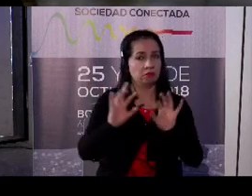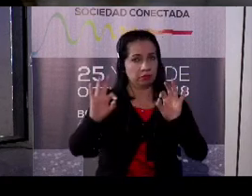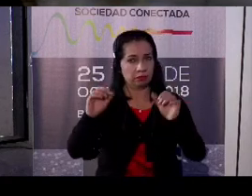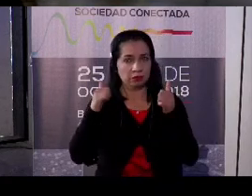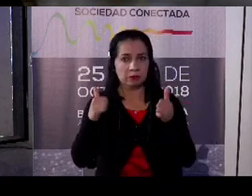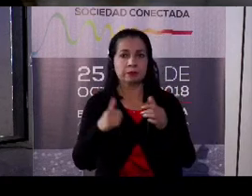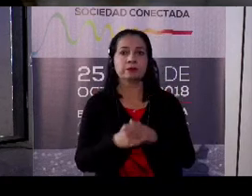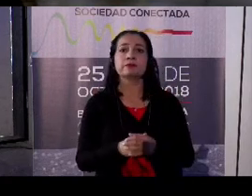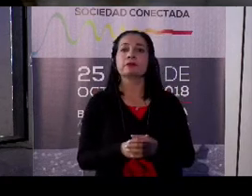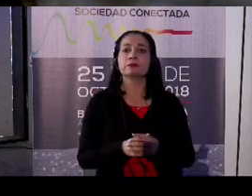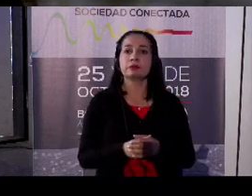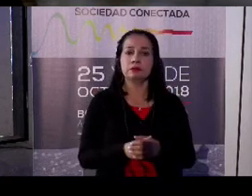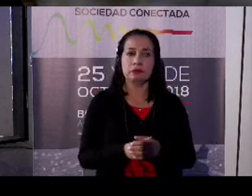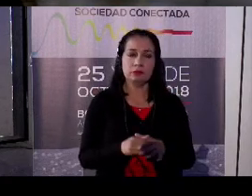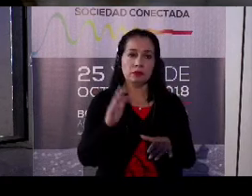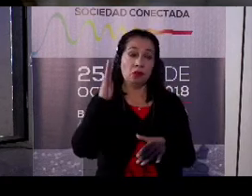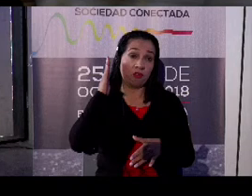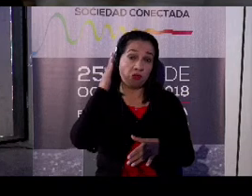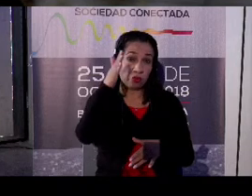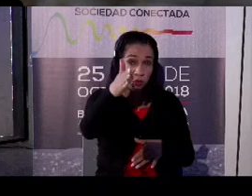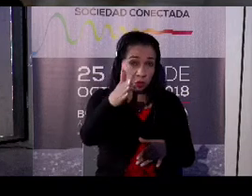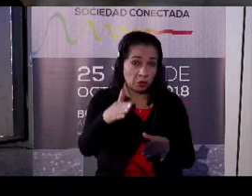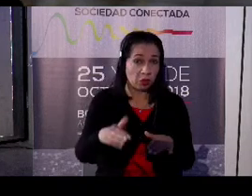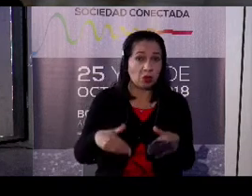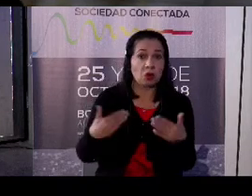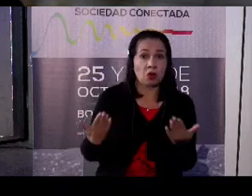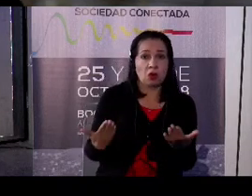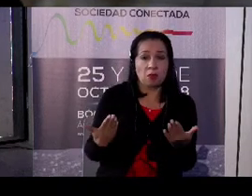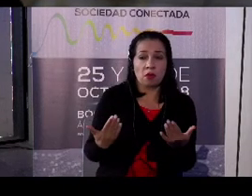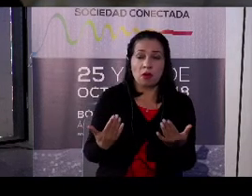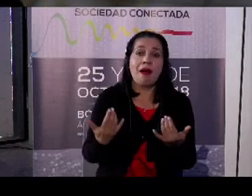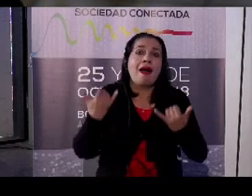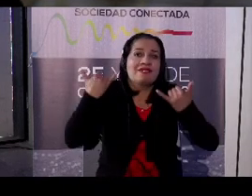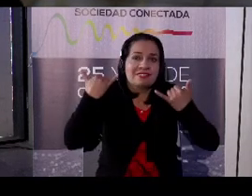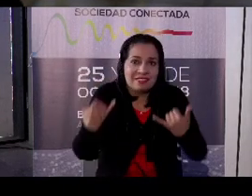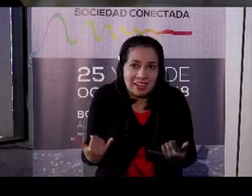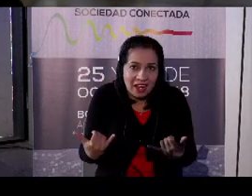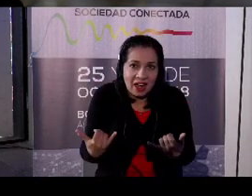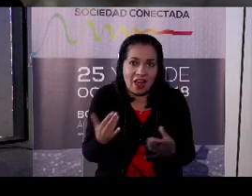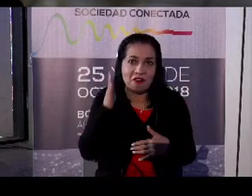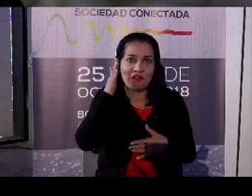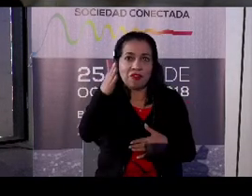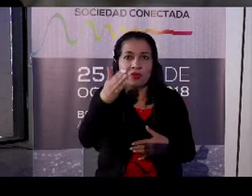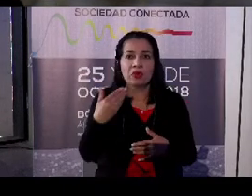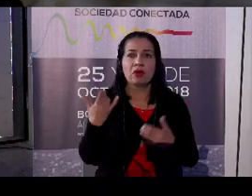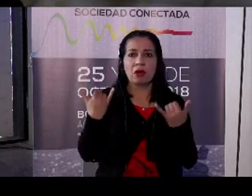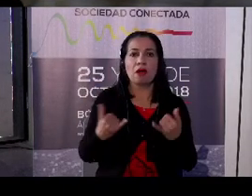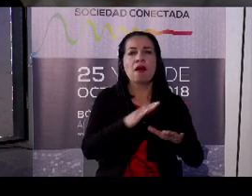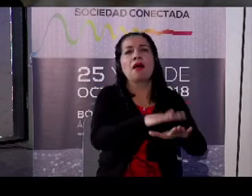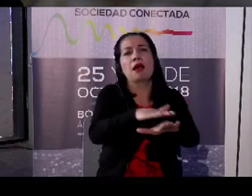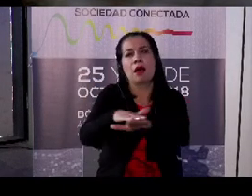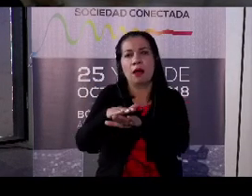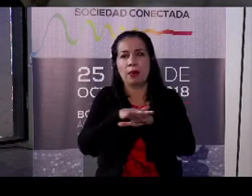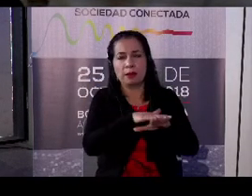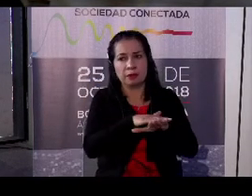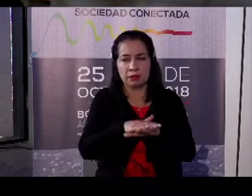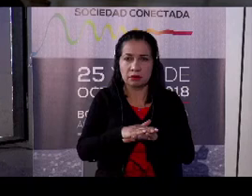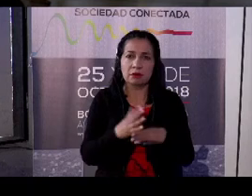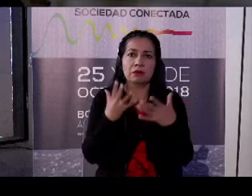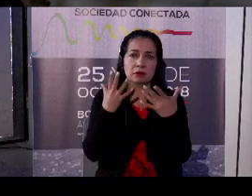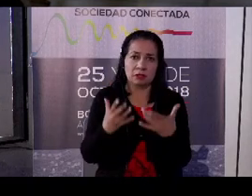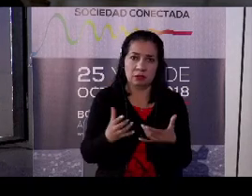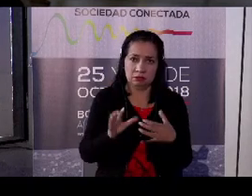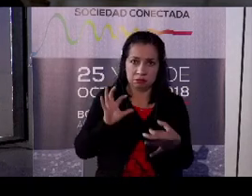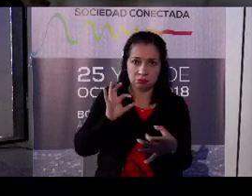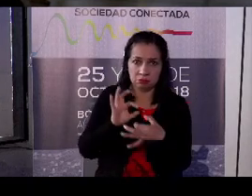usu ya que el futuro ya lo estamos viviendo los invito a unirse el